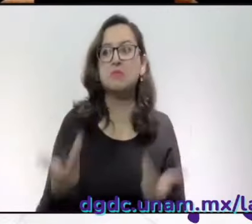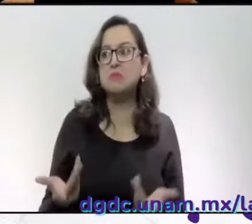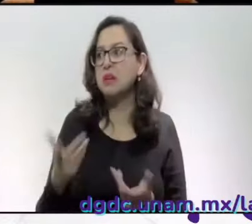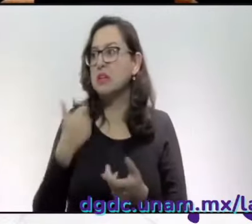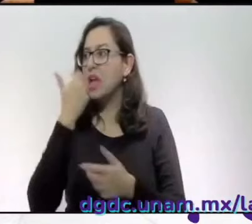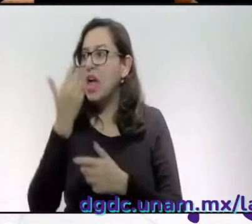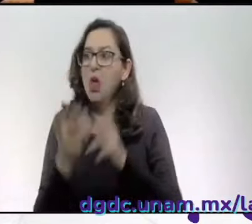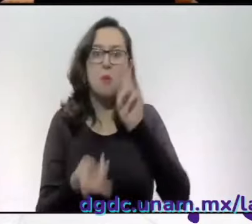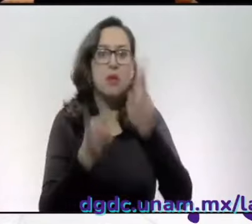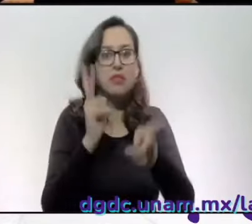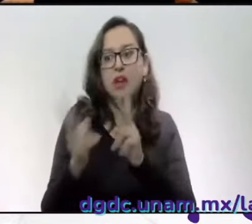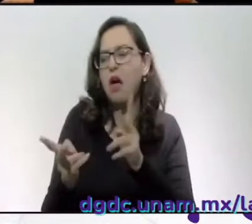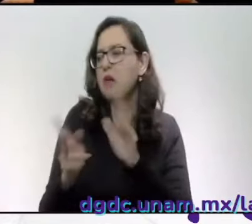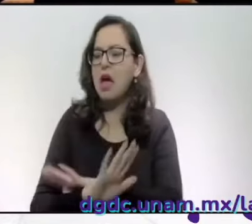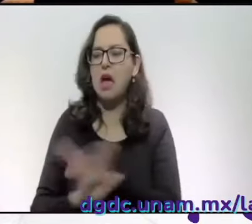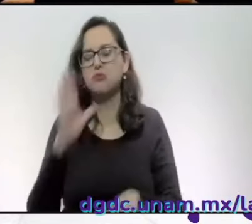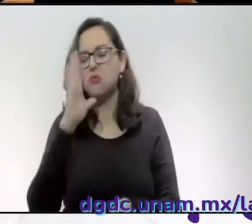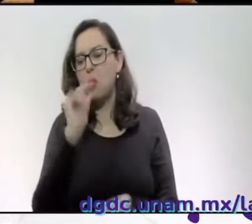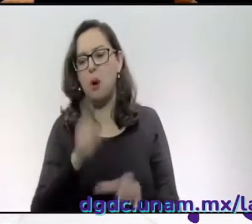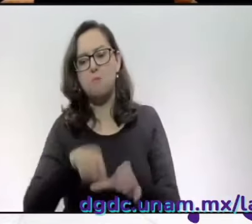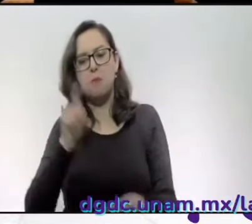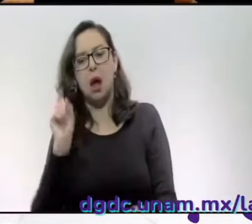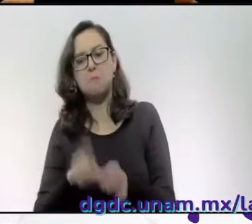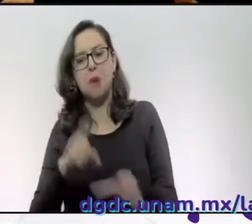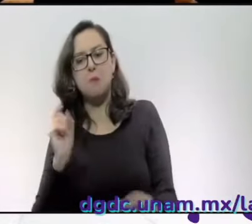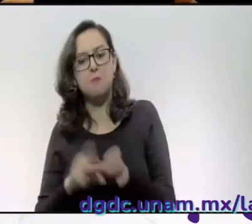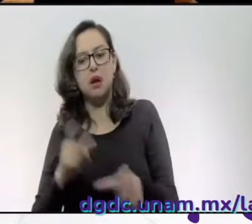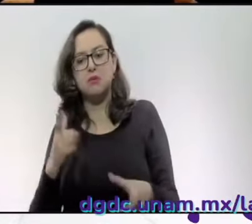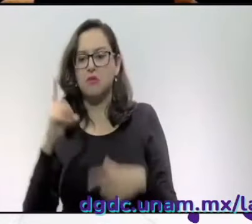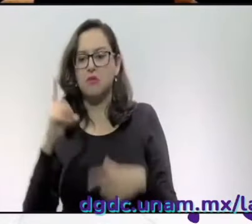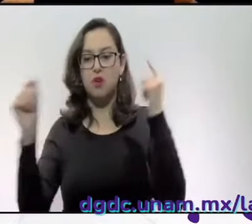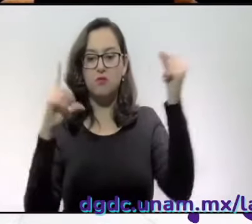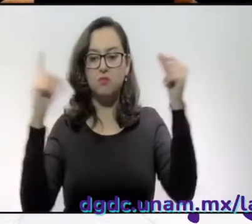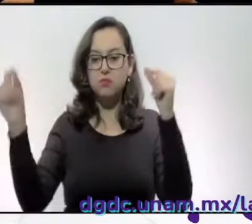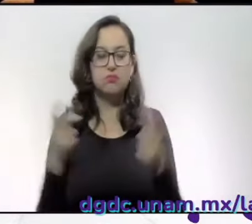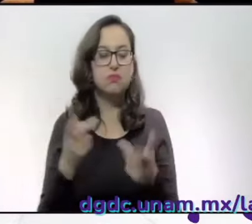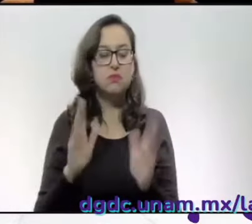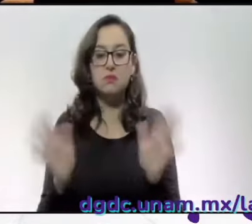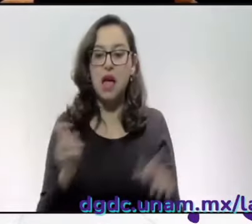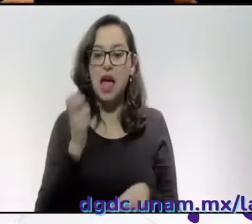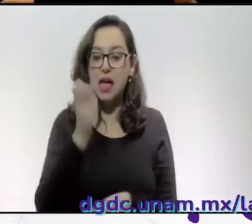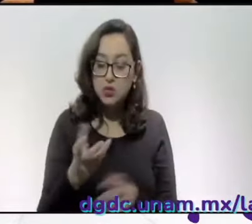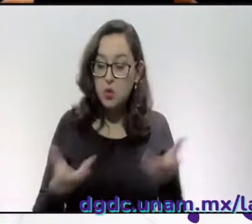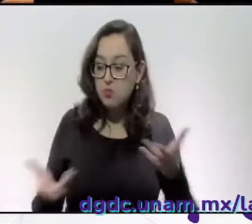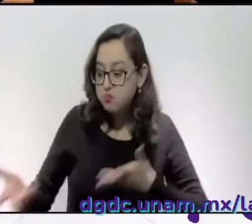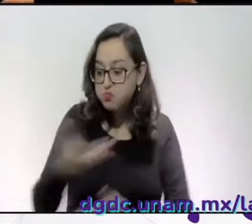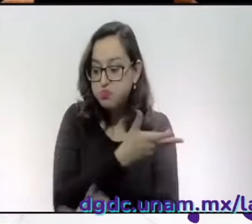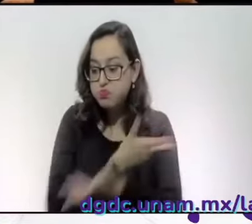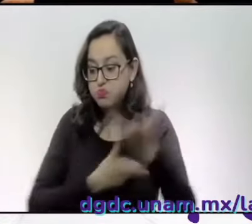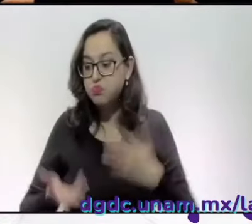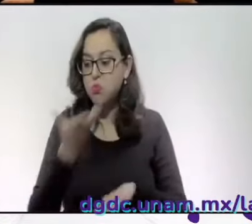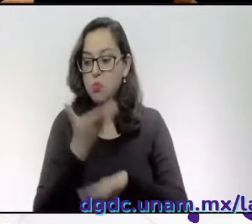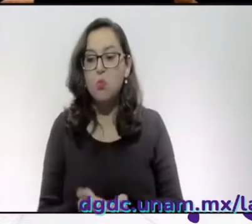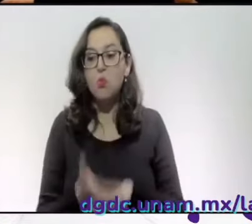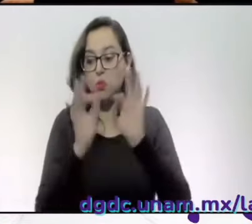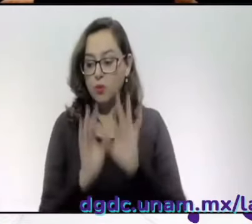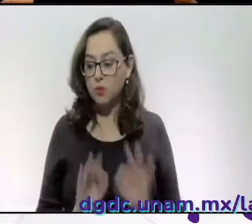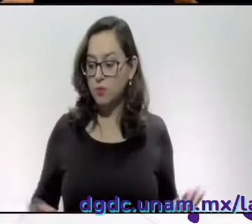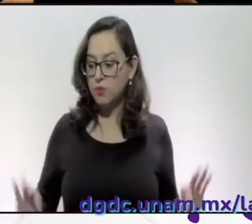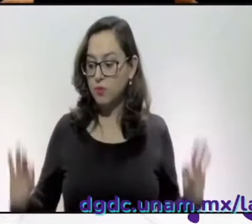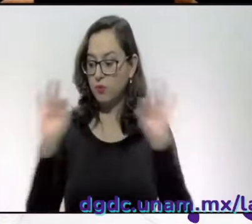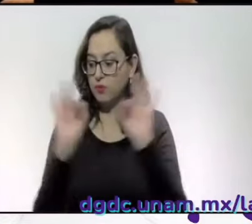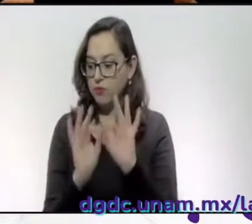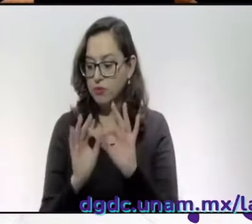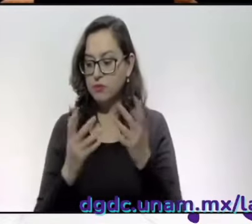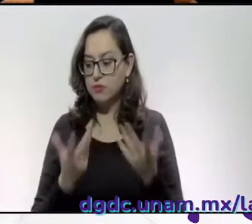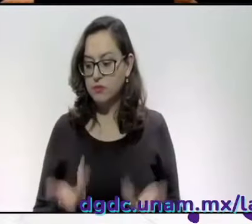con los colegas, no se puede porque ya todos se salieron y se fueron a hacer otras cosas. Esta interacción que es bien importante en la comunidad científica, no se está dando. Y